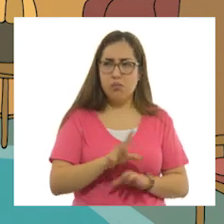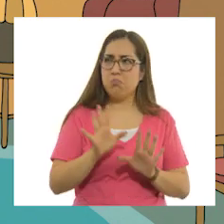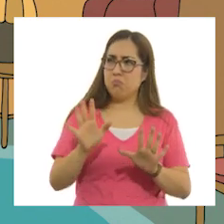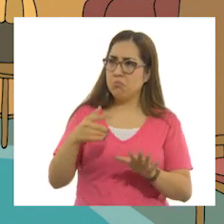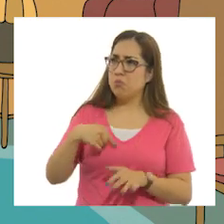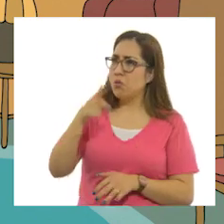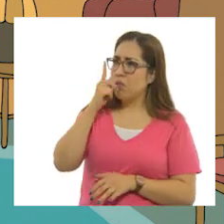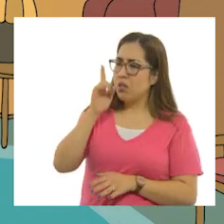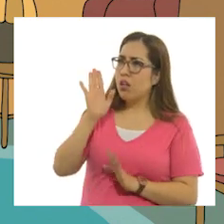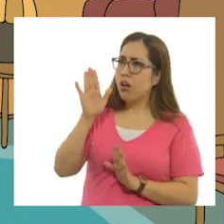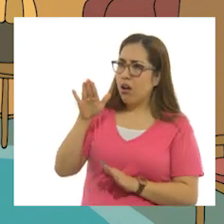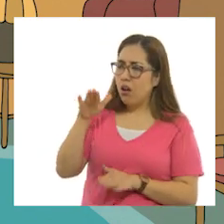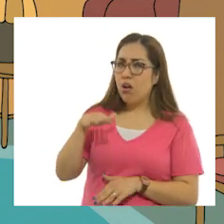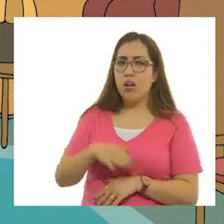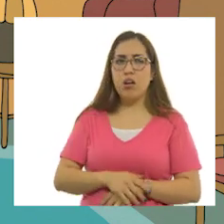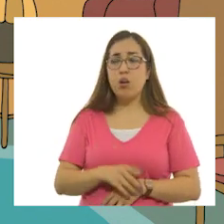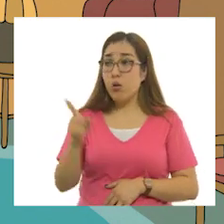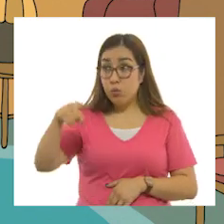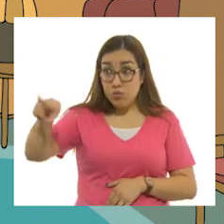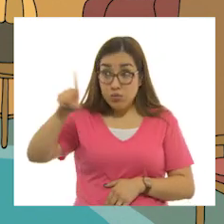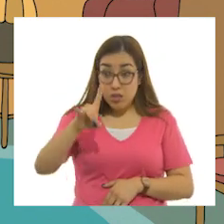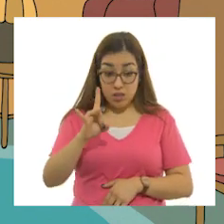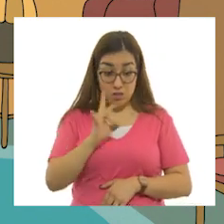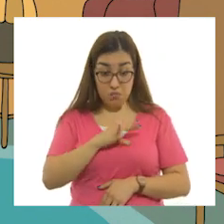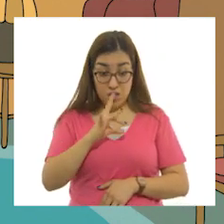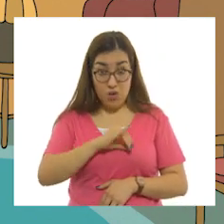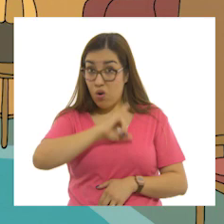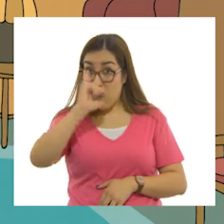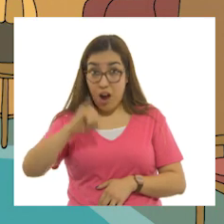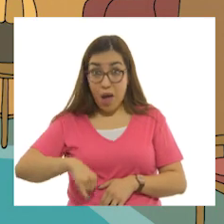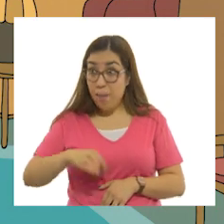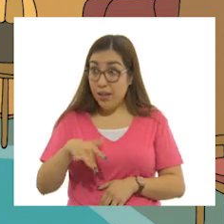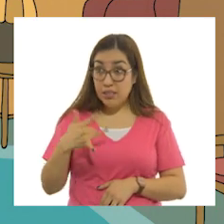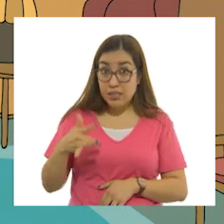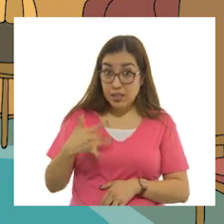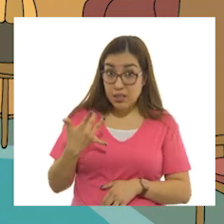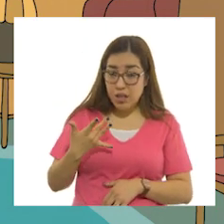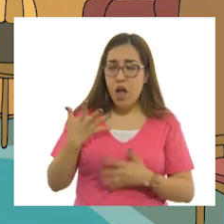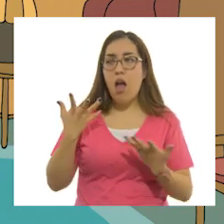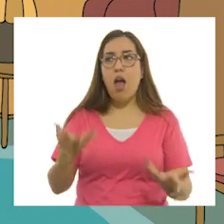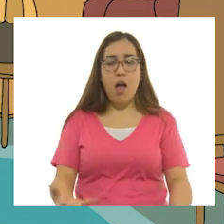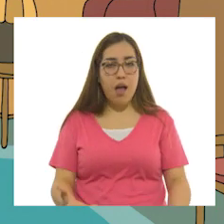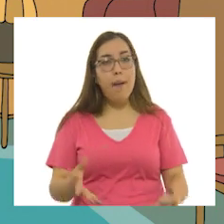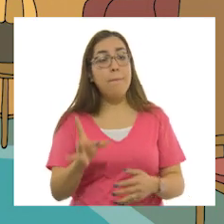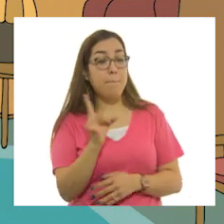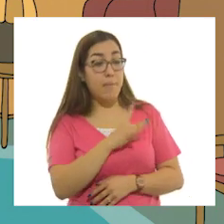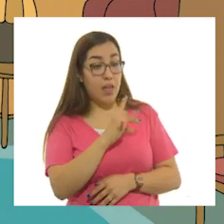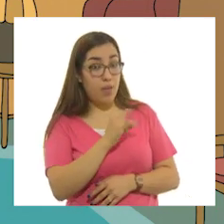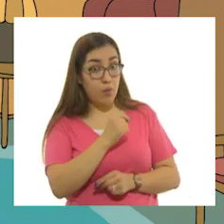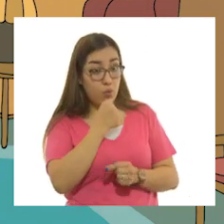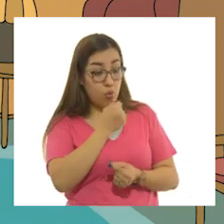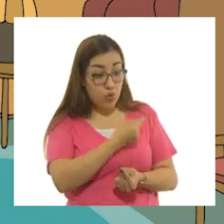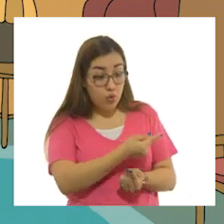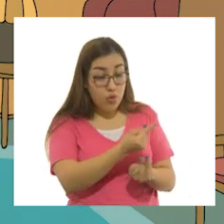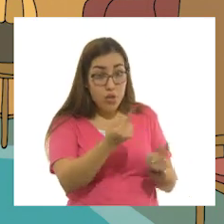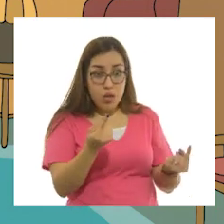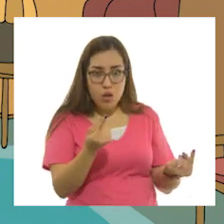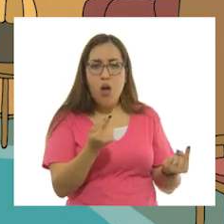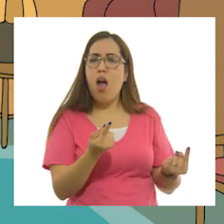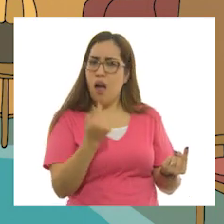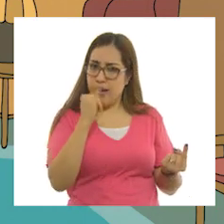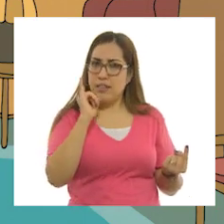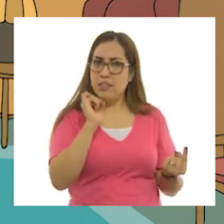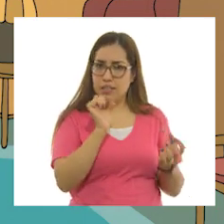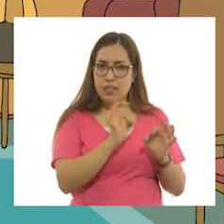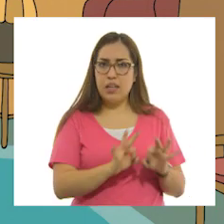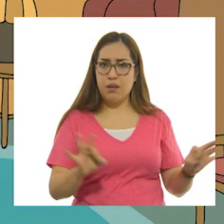porque ustedes nunca han tenido miedo que si el miedo en los niños y las niñas es importante